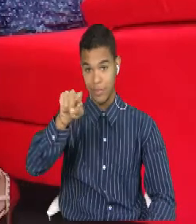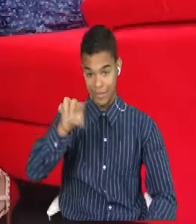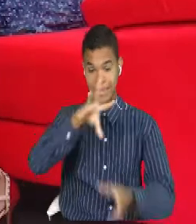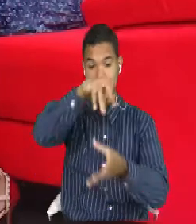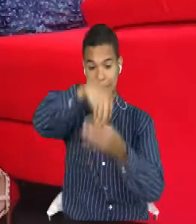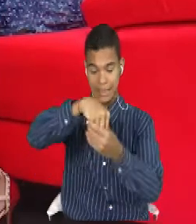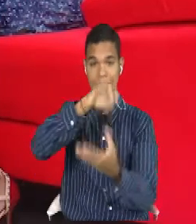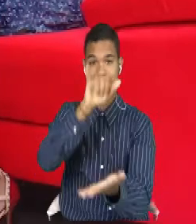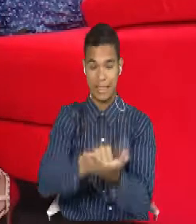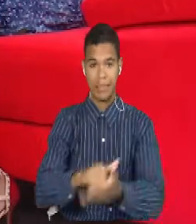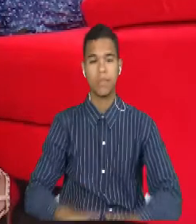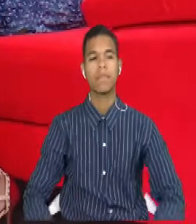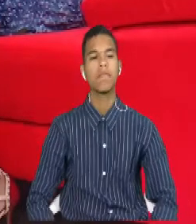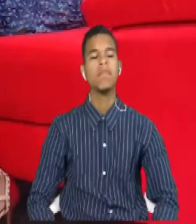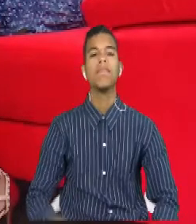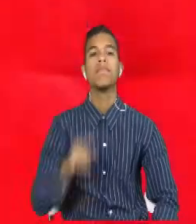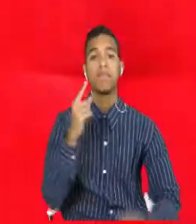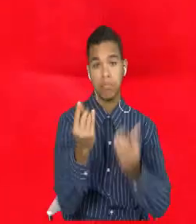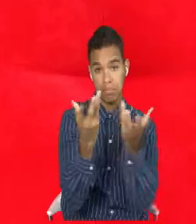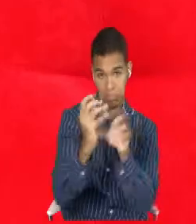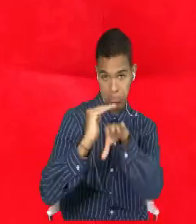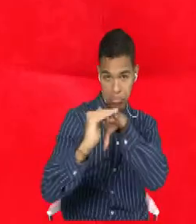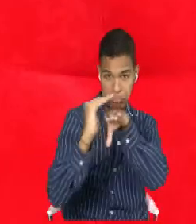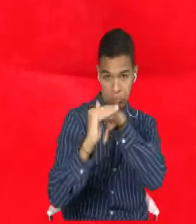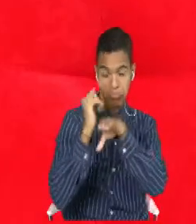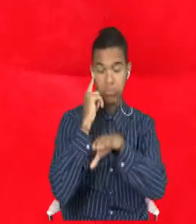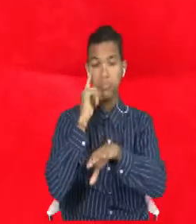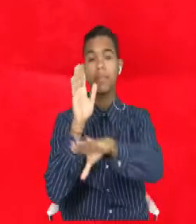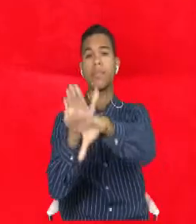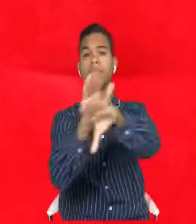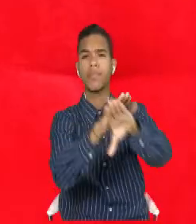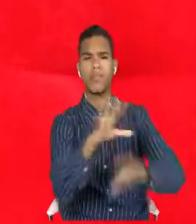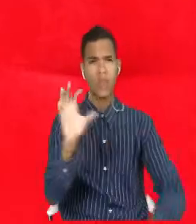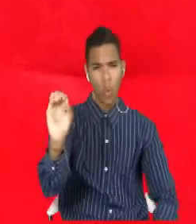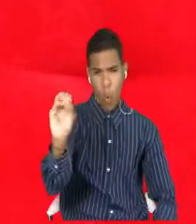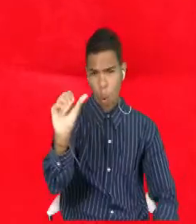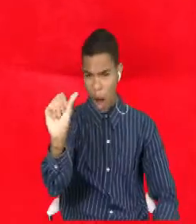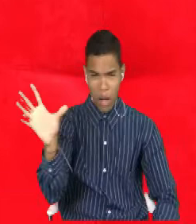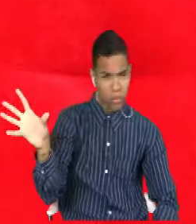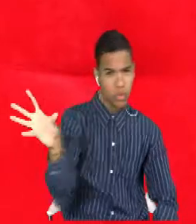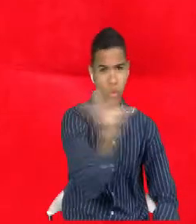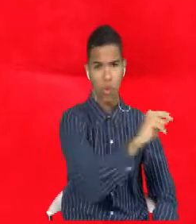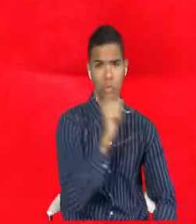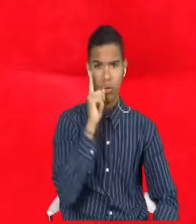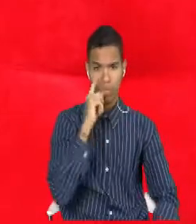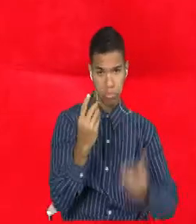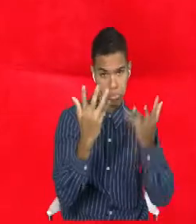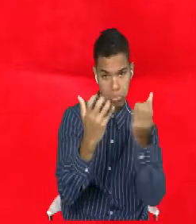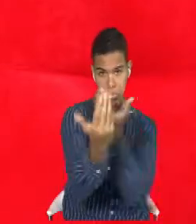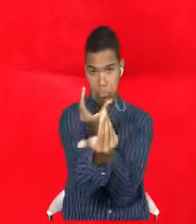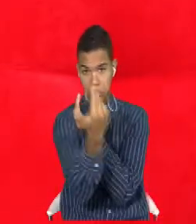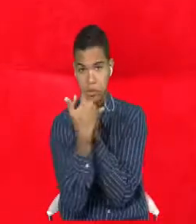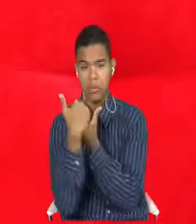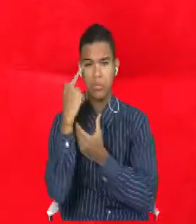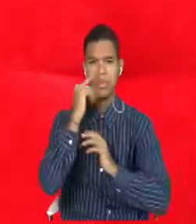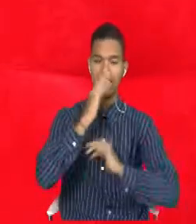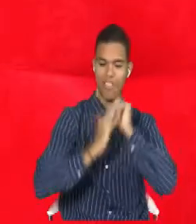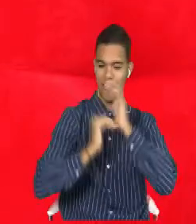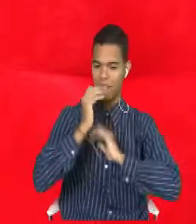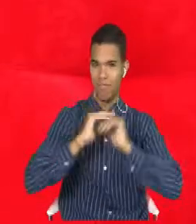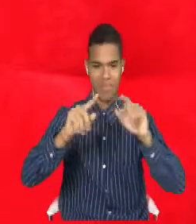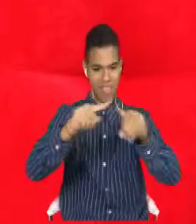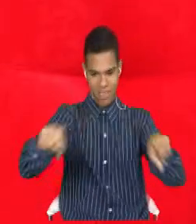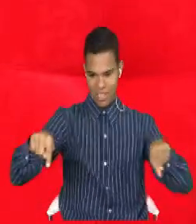televidentes para que vayan a visitar Beauty Queens. Claro que sí, a todos supremamente invitados a que vayan a unas instalaciones supremamente hermosas,